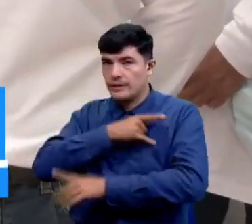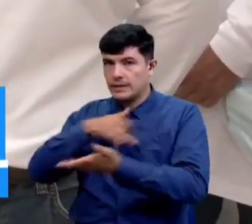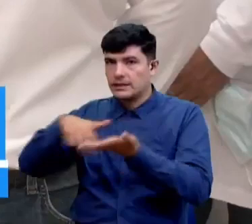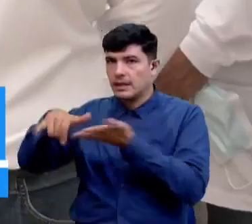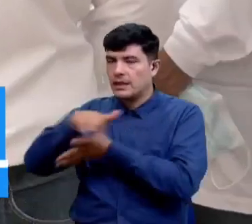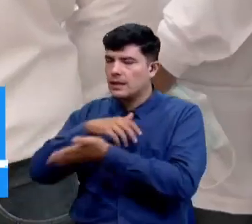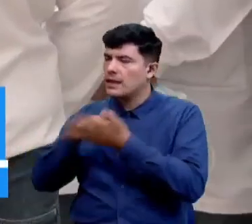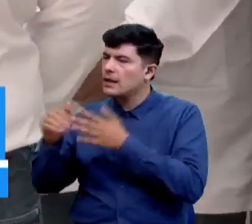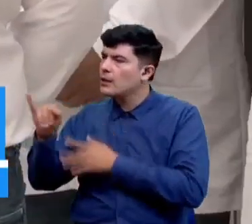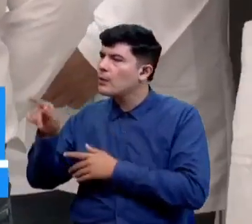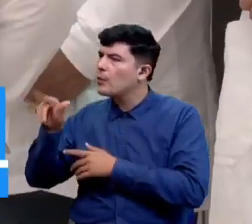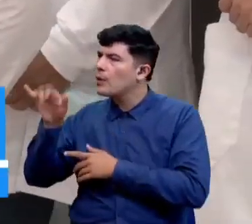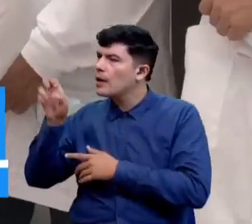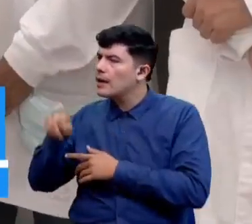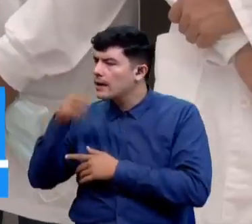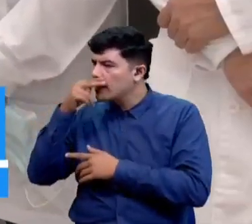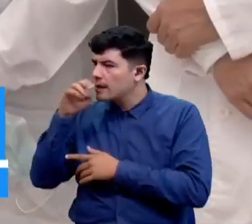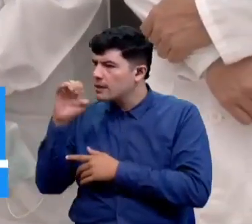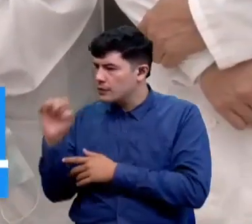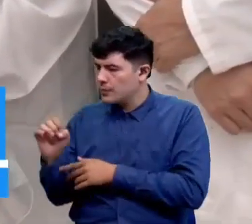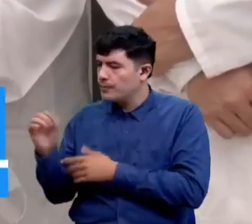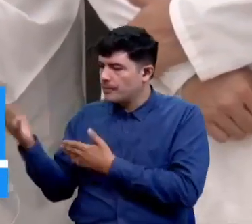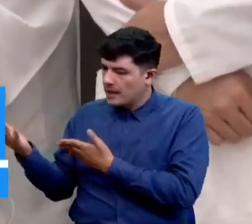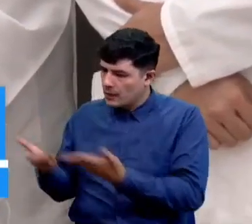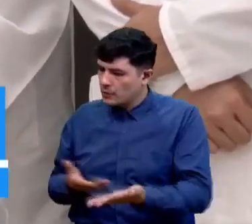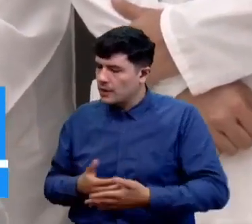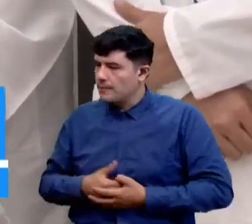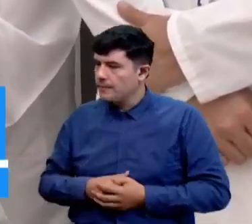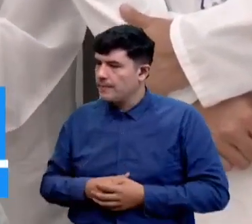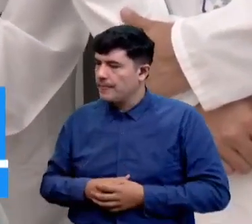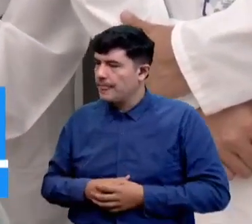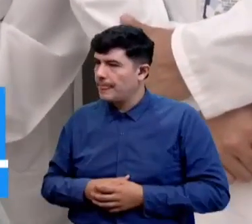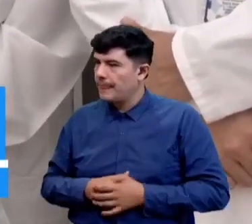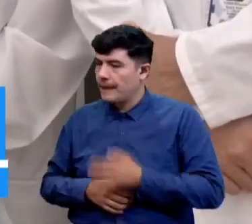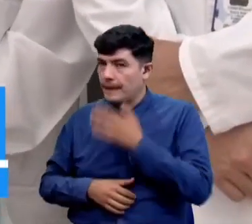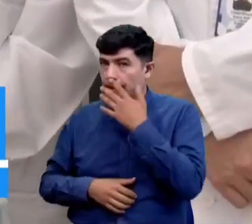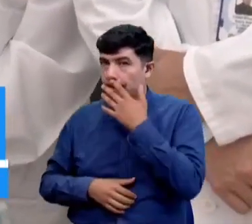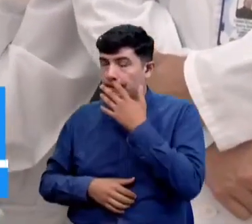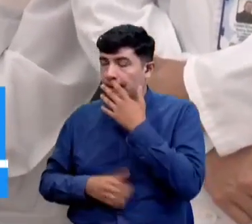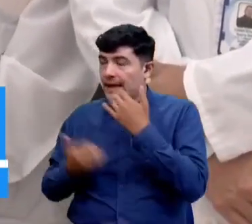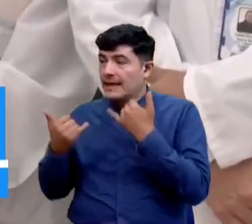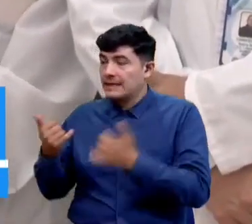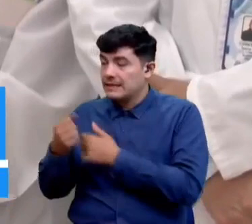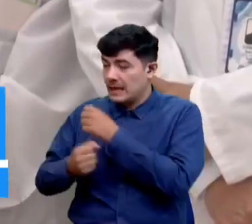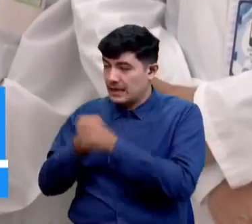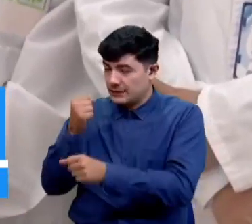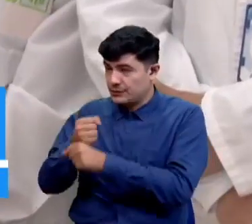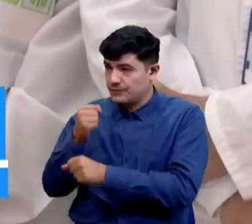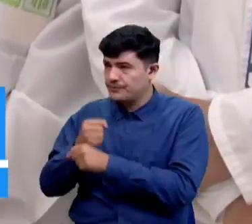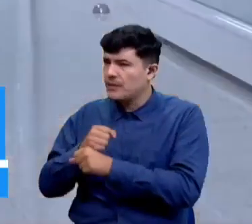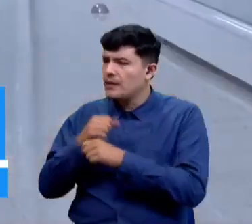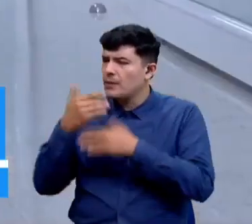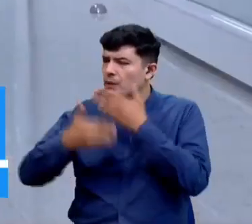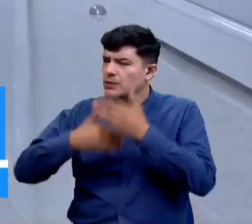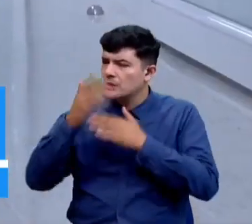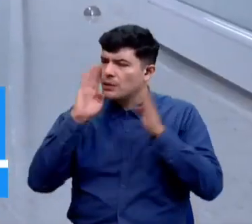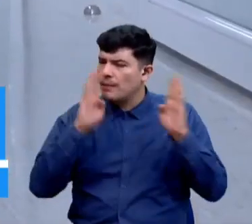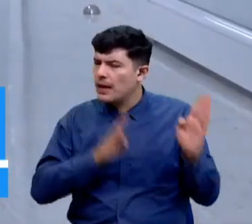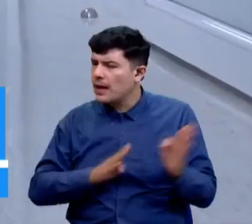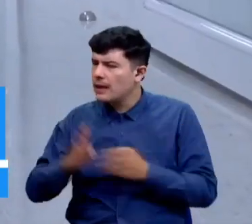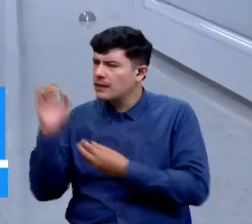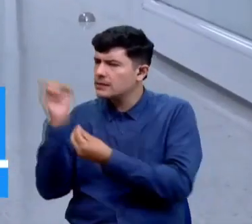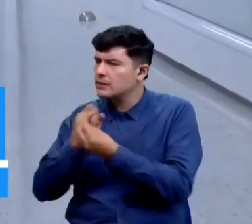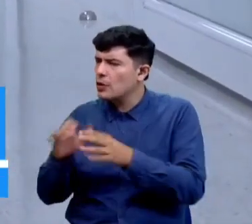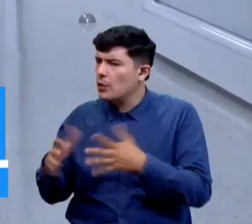en diferentes etapas que otras entregas esperan para este año bueno con el gobernador tuvimos un plan de